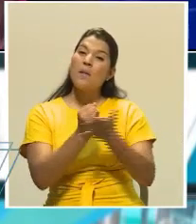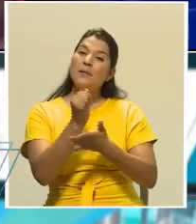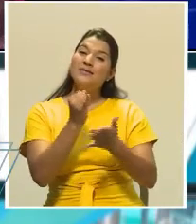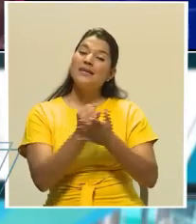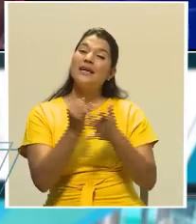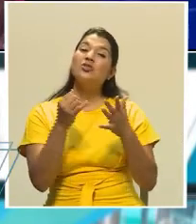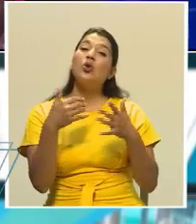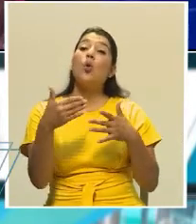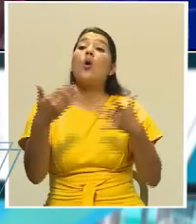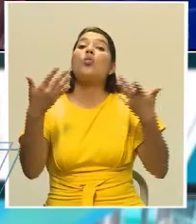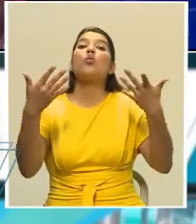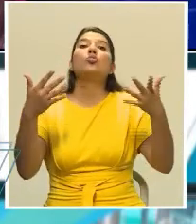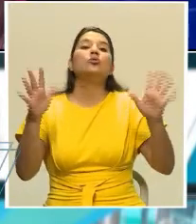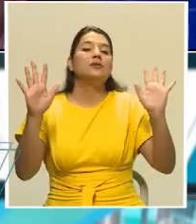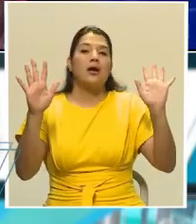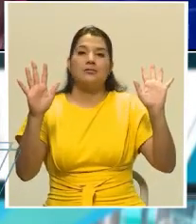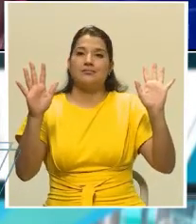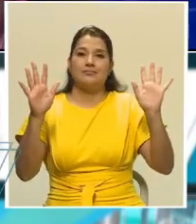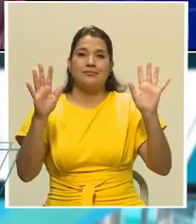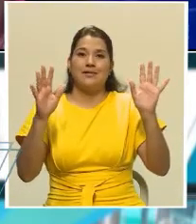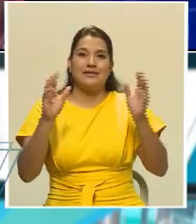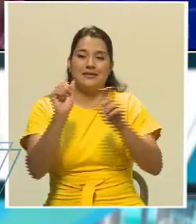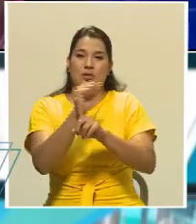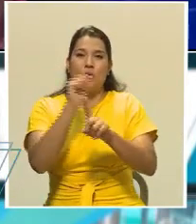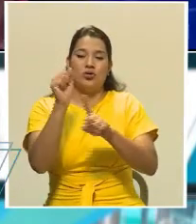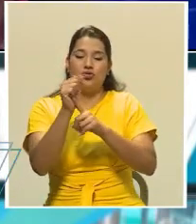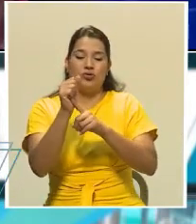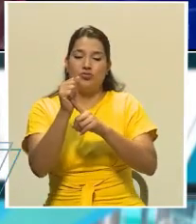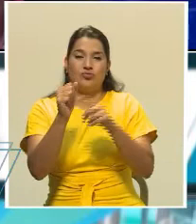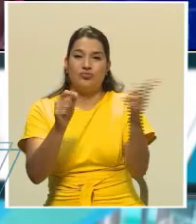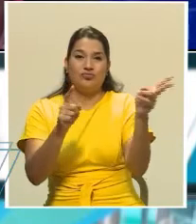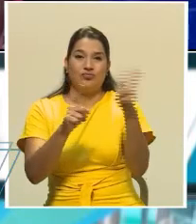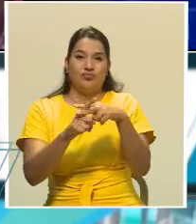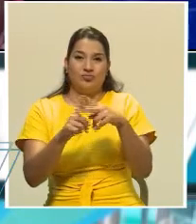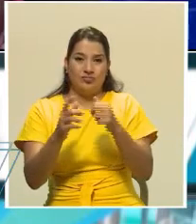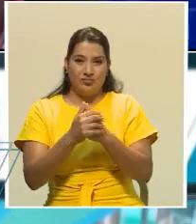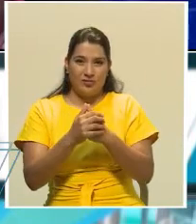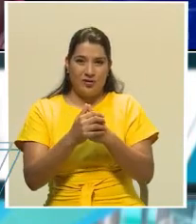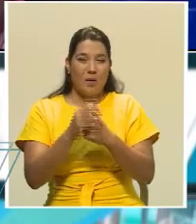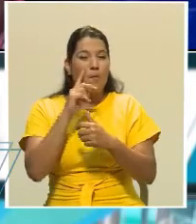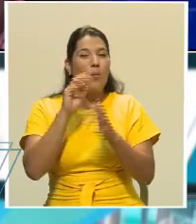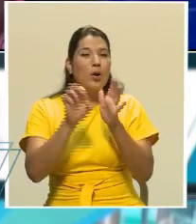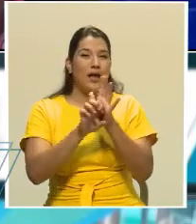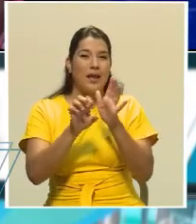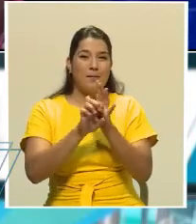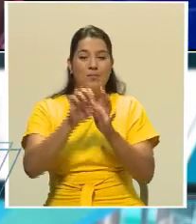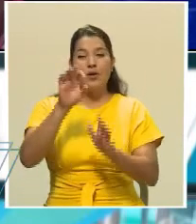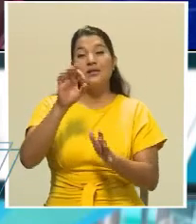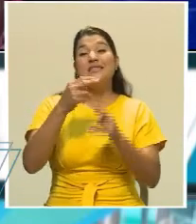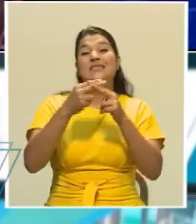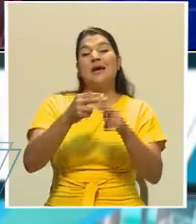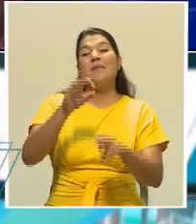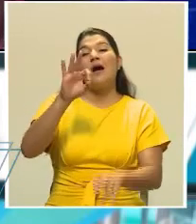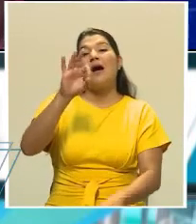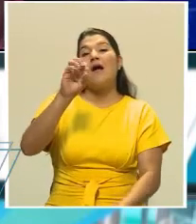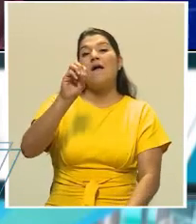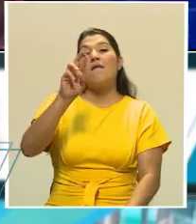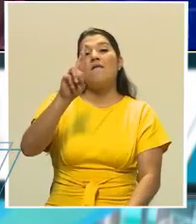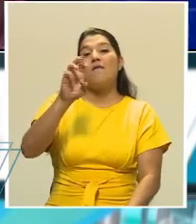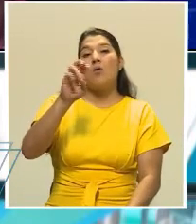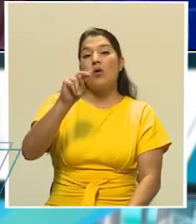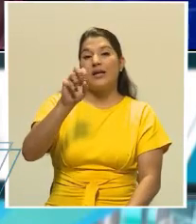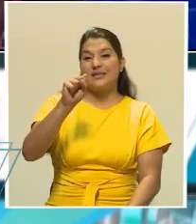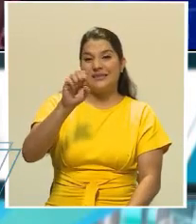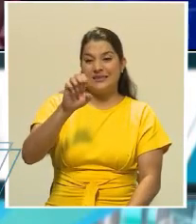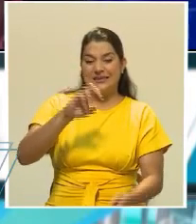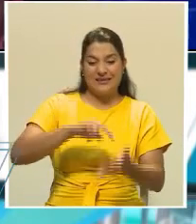avisan, el paciente ya está muerto. Ahora, con la pandemia, hay una ola de autorizaciones para que la caja